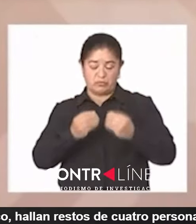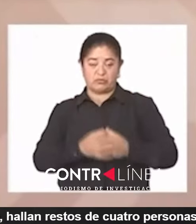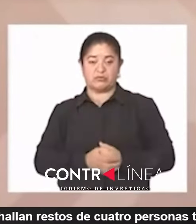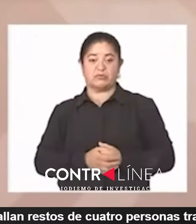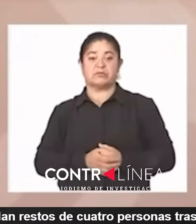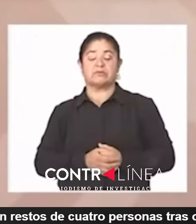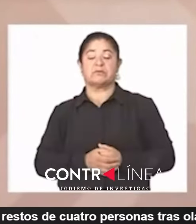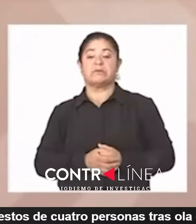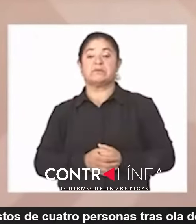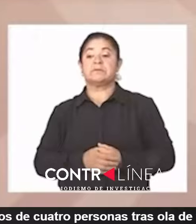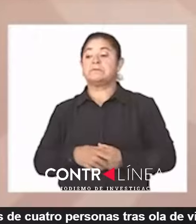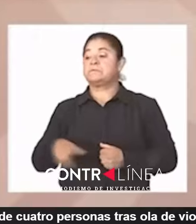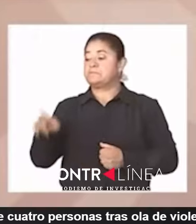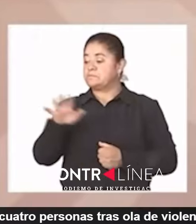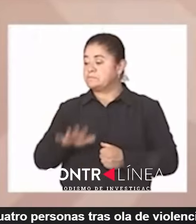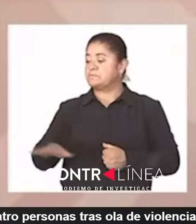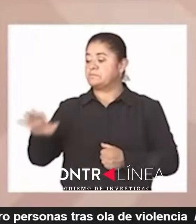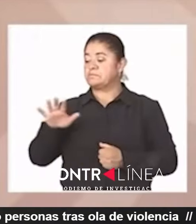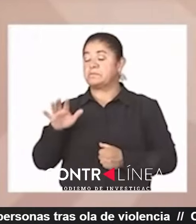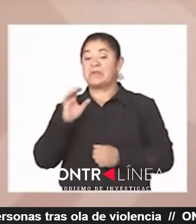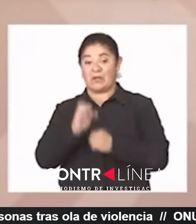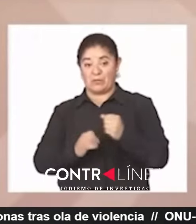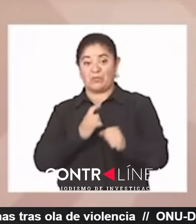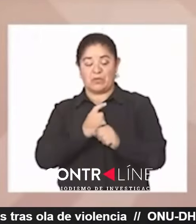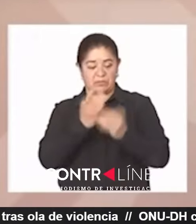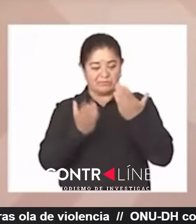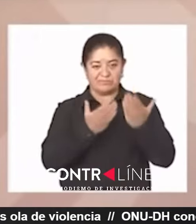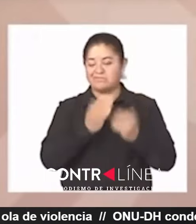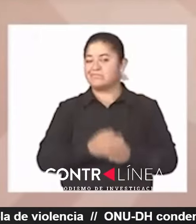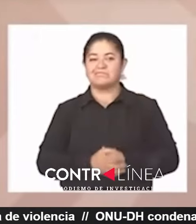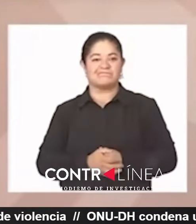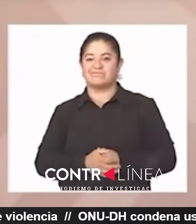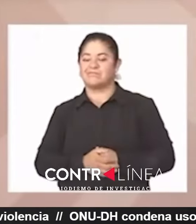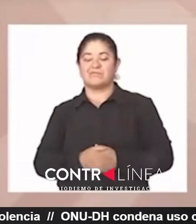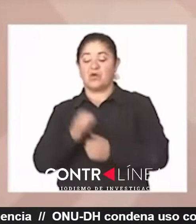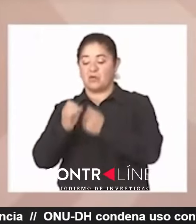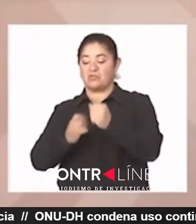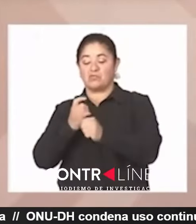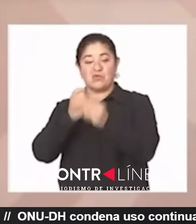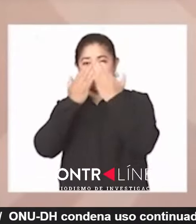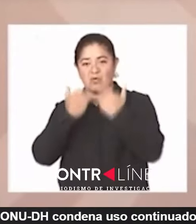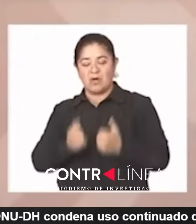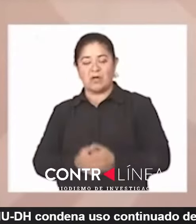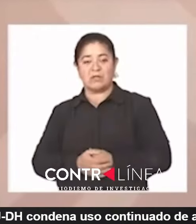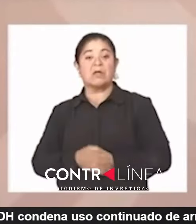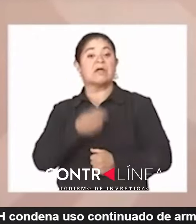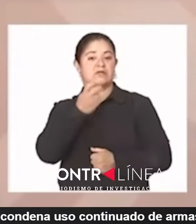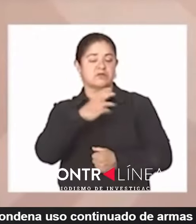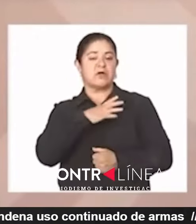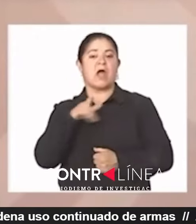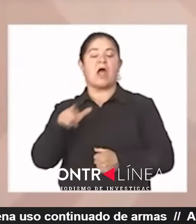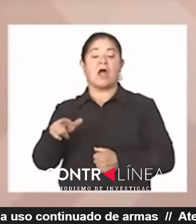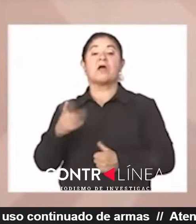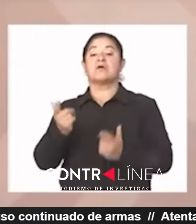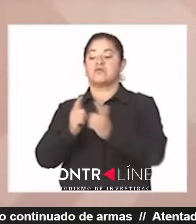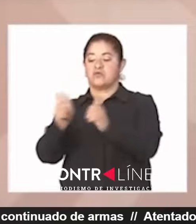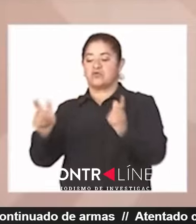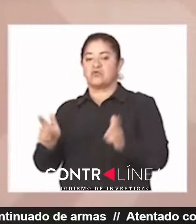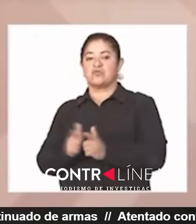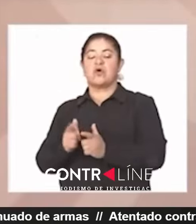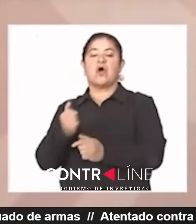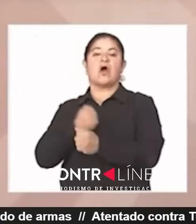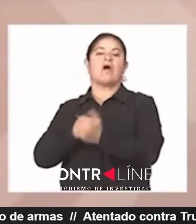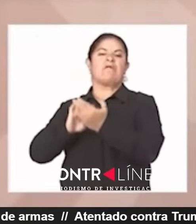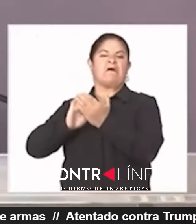la oportunidad de estudiar. Y entonces se hizo el movimiento de rechazados.